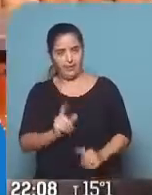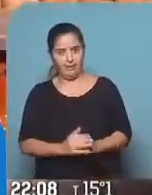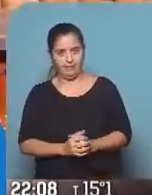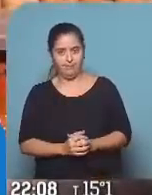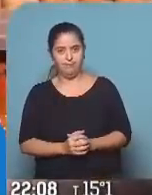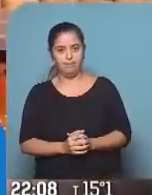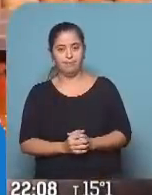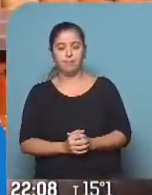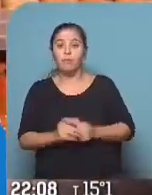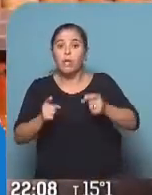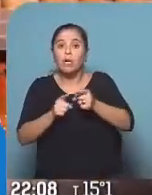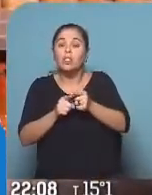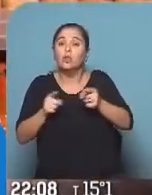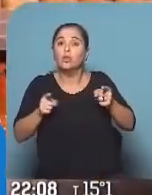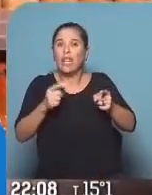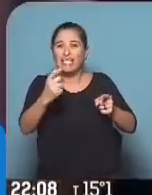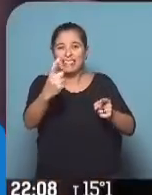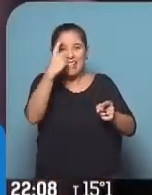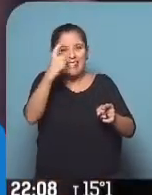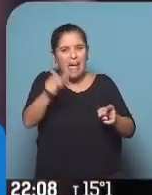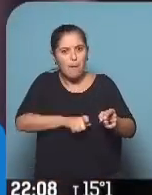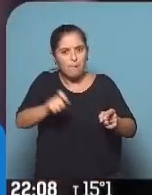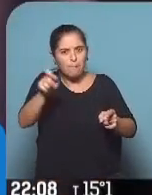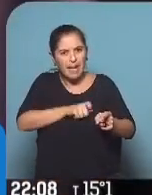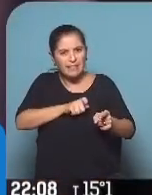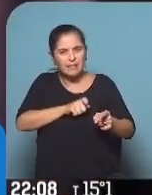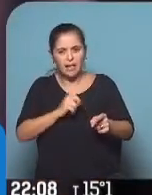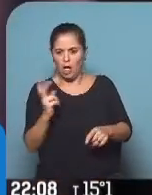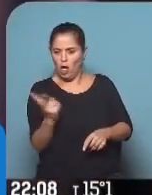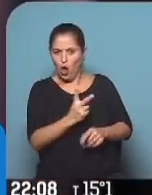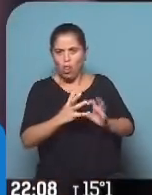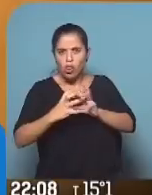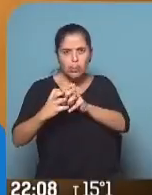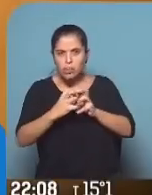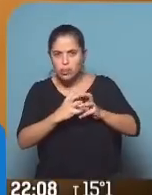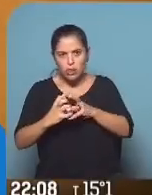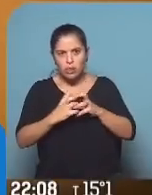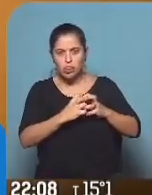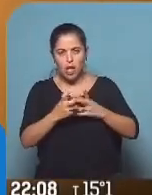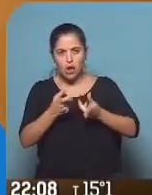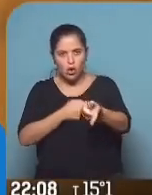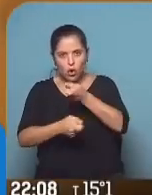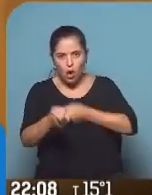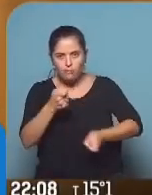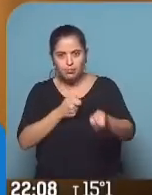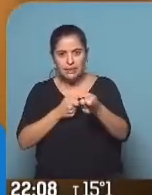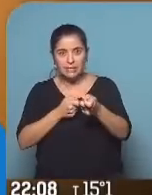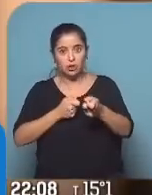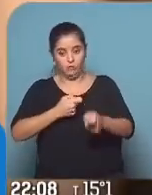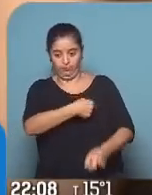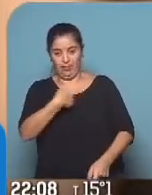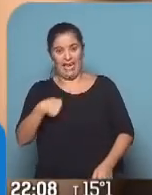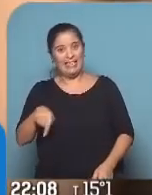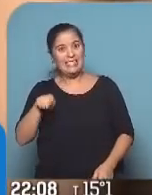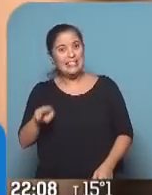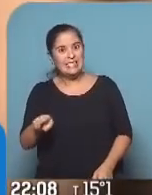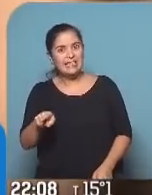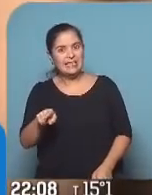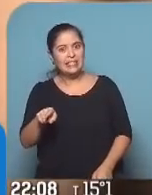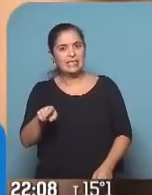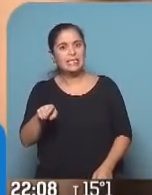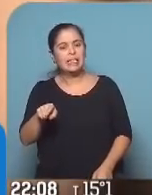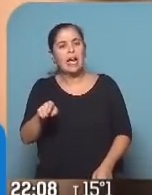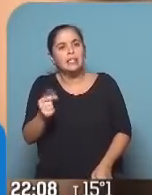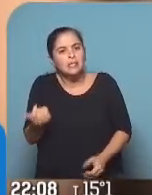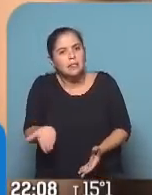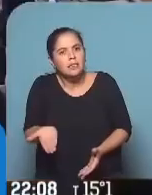Los 10 meses de guerra comercial golpearon con dureza las economías de ambos países. En el caso de China, redujo la tasa de crecimiento,